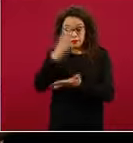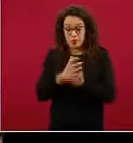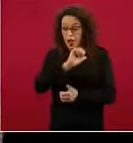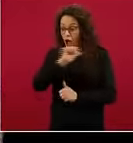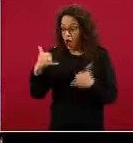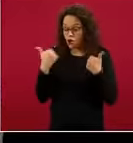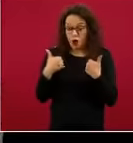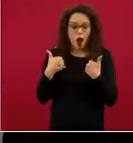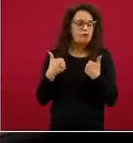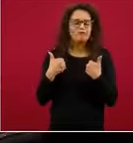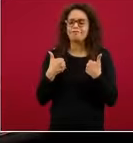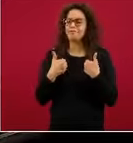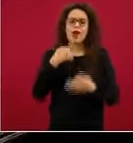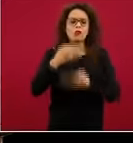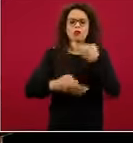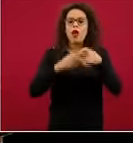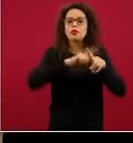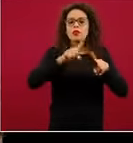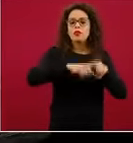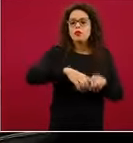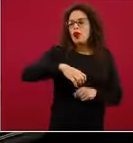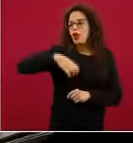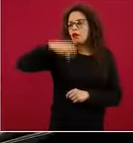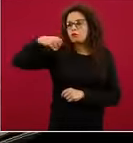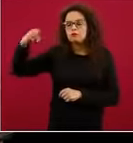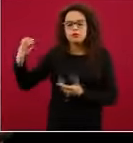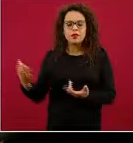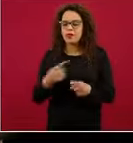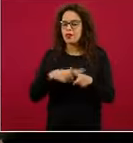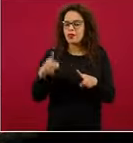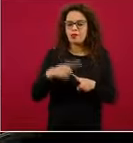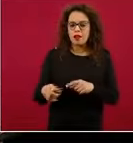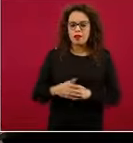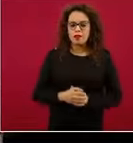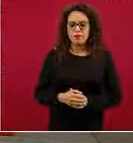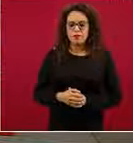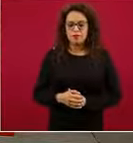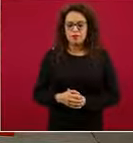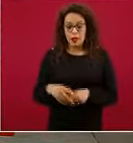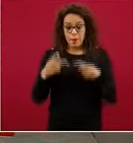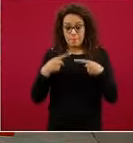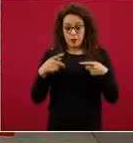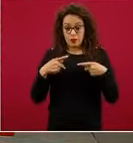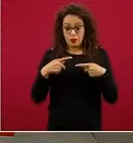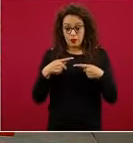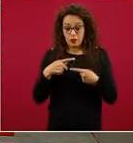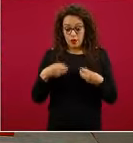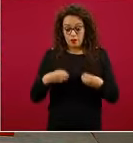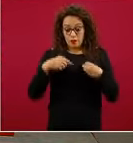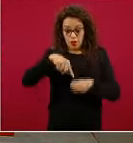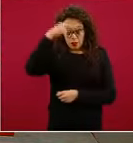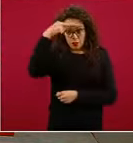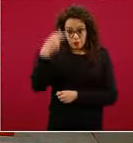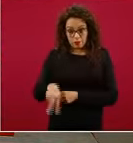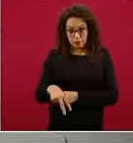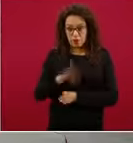de todas personas de toda edad. Esto no sé si los mexicanos ya le están, llamémosle, perdiendo el